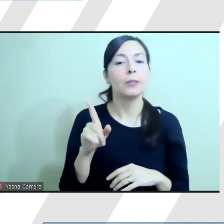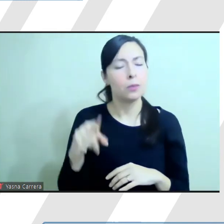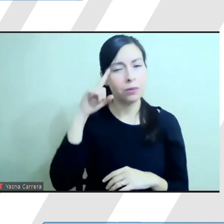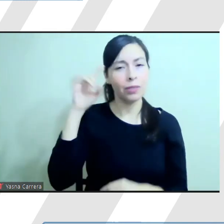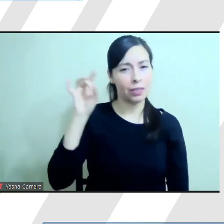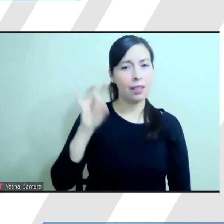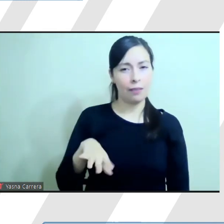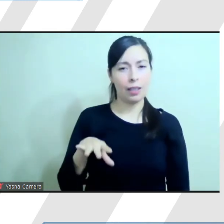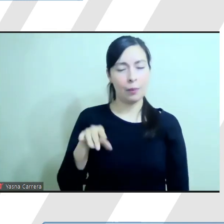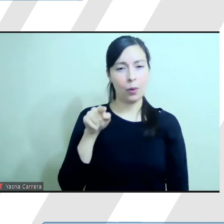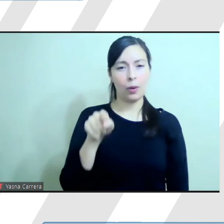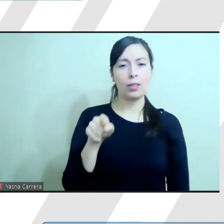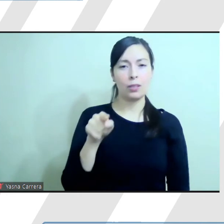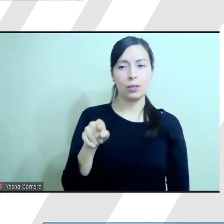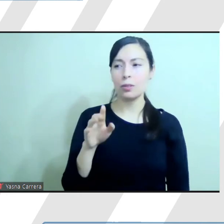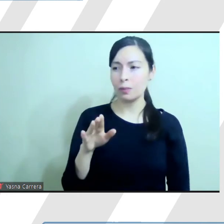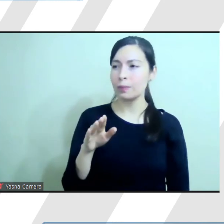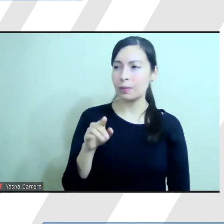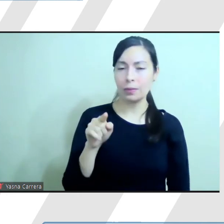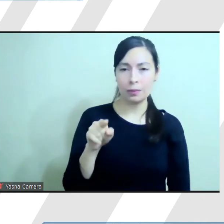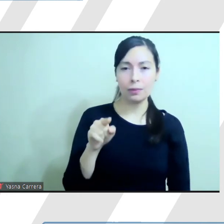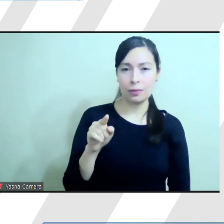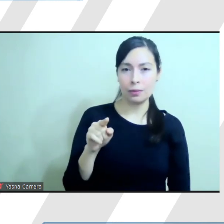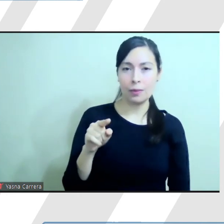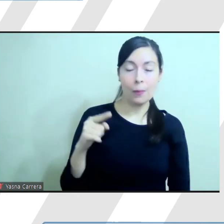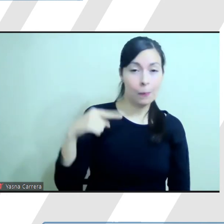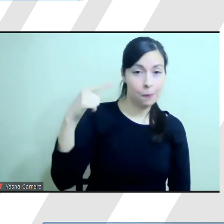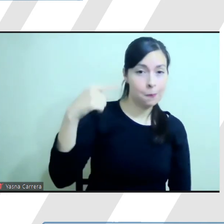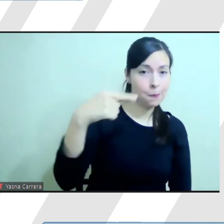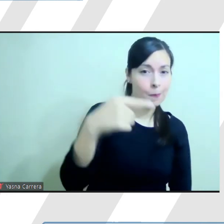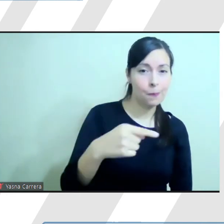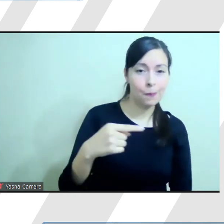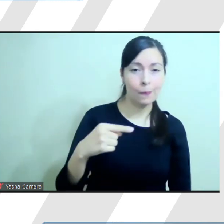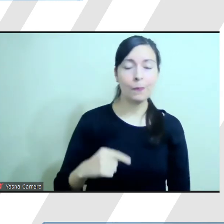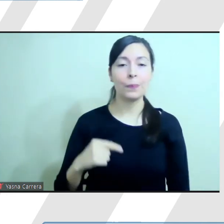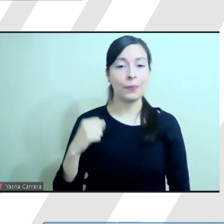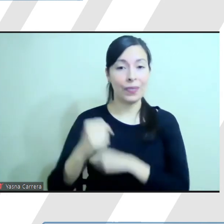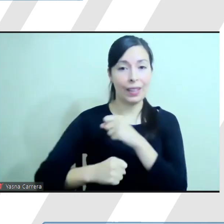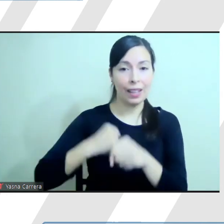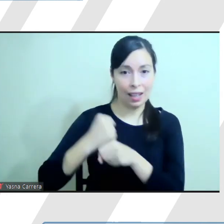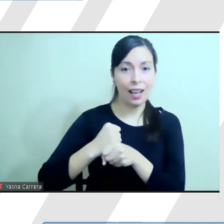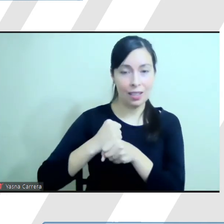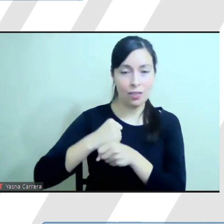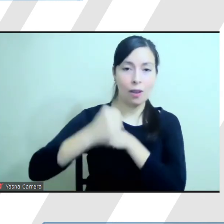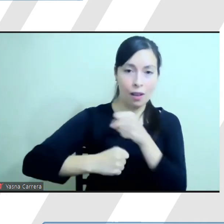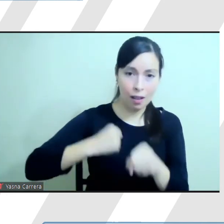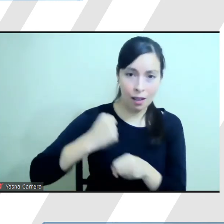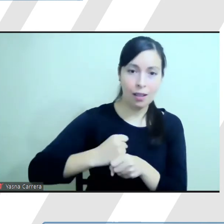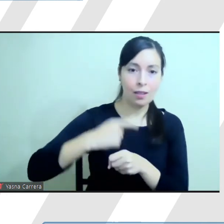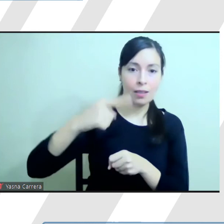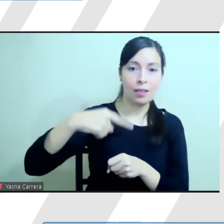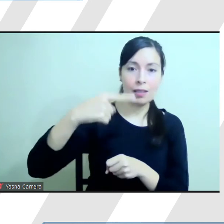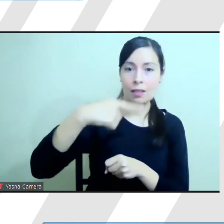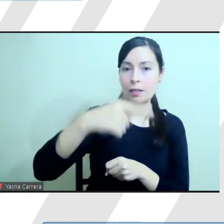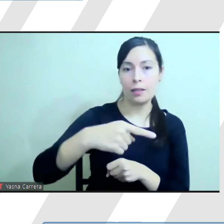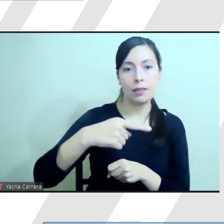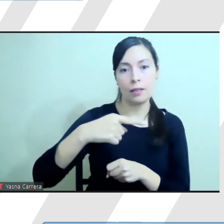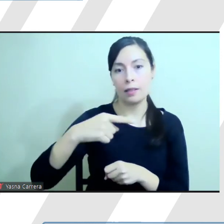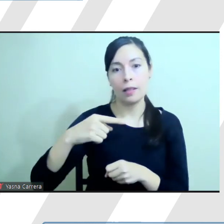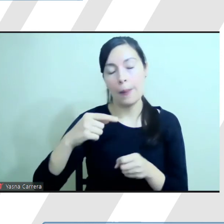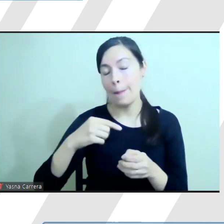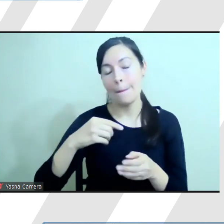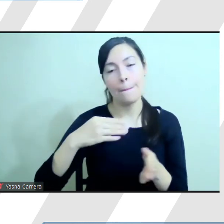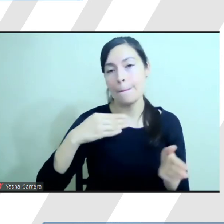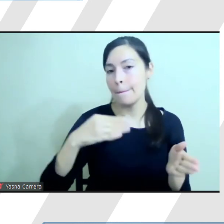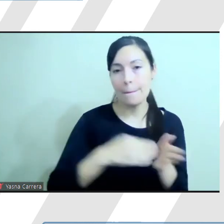esto va a ocurrir cada cierta cantidad de años, idealmente cada varios cientos o miles de